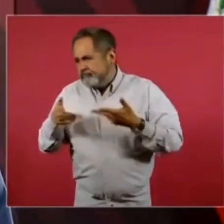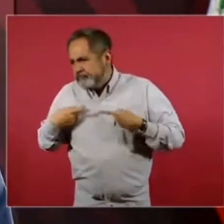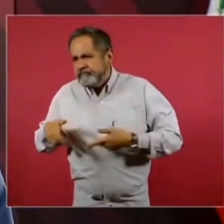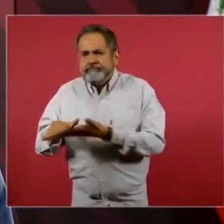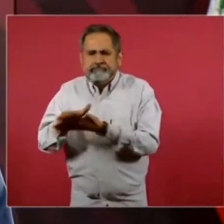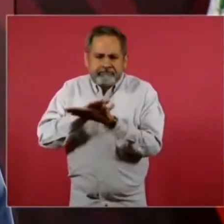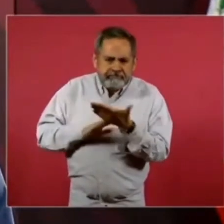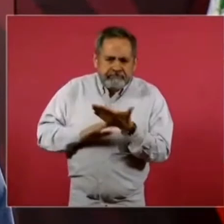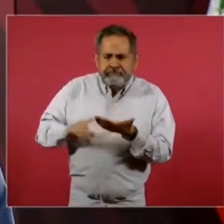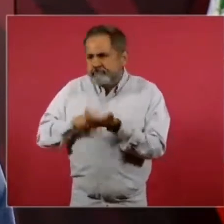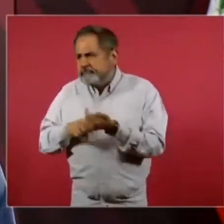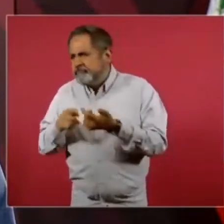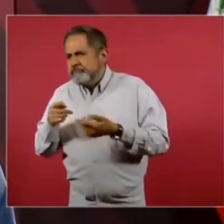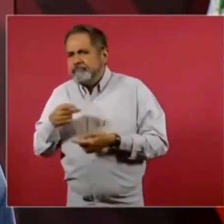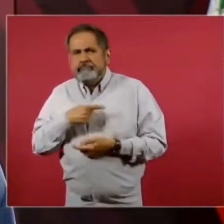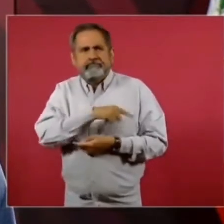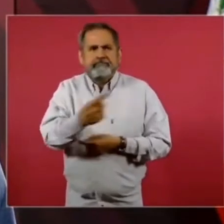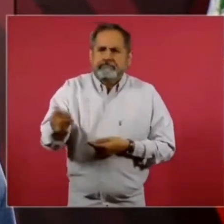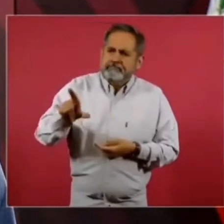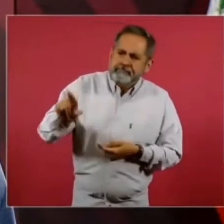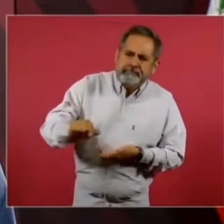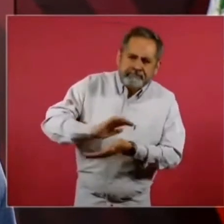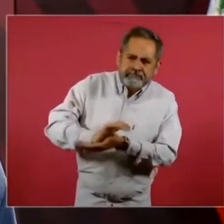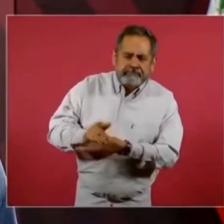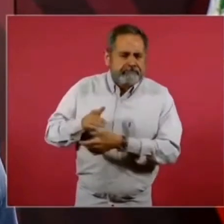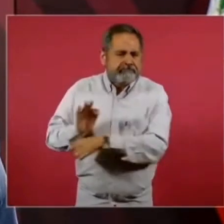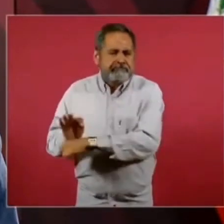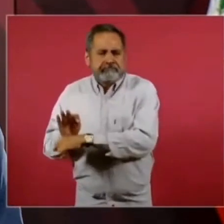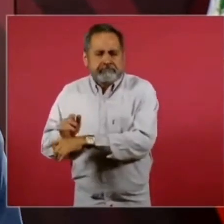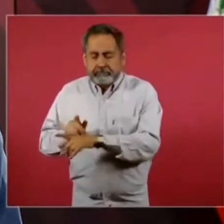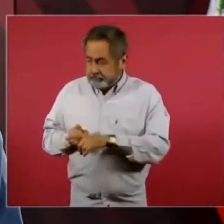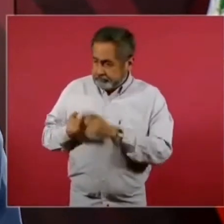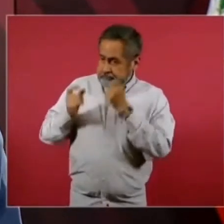desposeídos a los humillados por eso lo